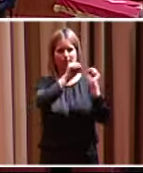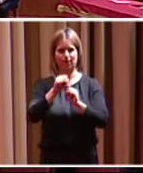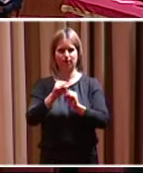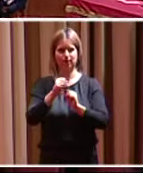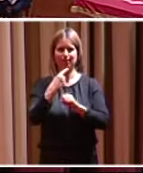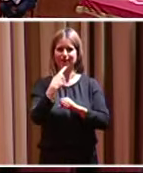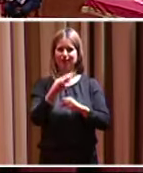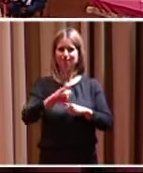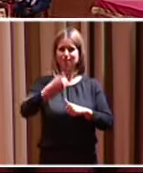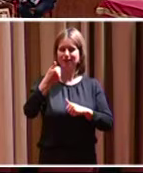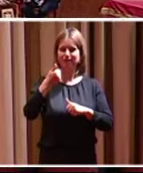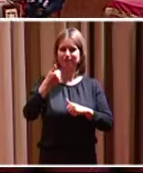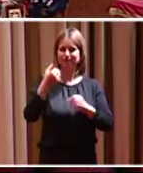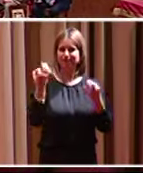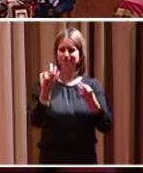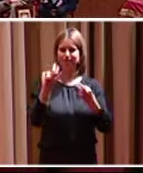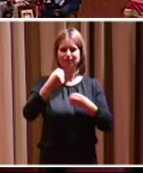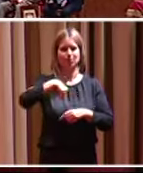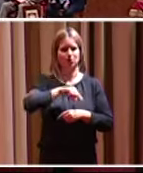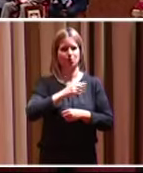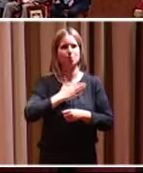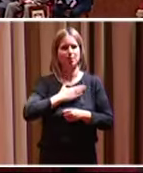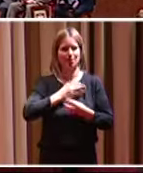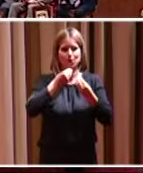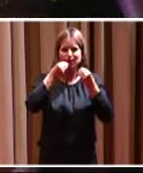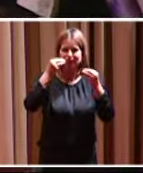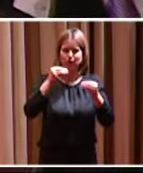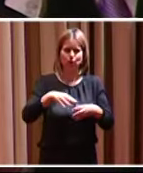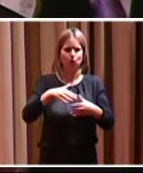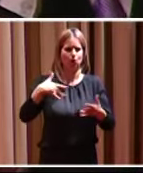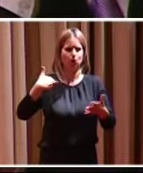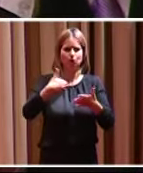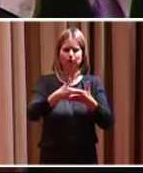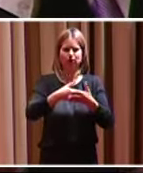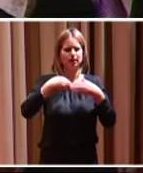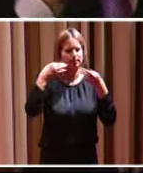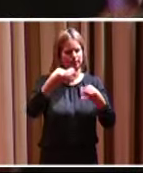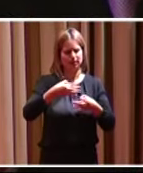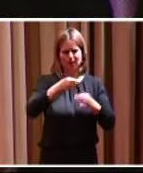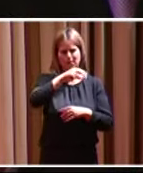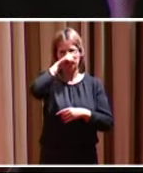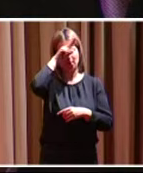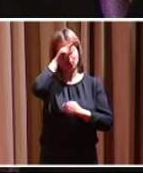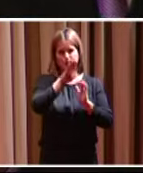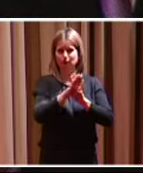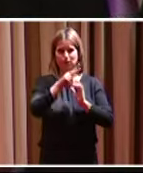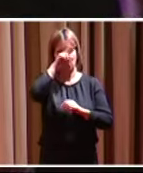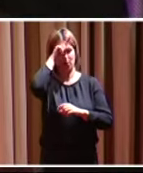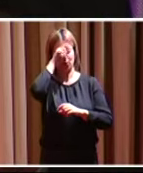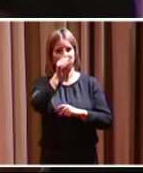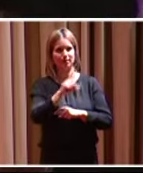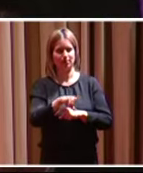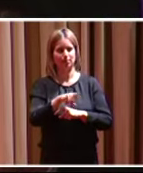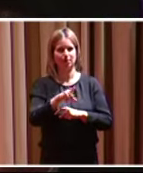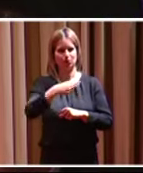destaco sobre todo en nuestro patrimonio histórico que tanto te ha preocupado y tanto te preocupa y en la defensa